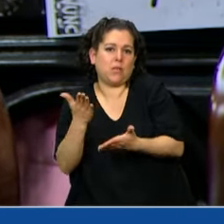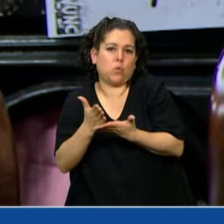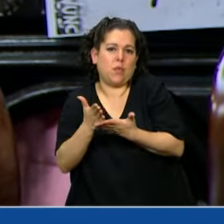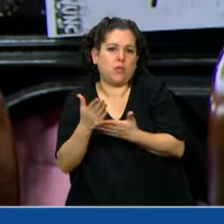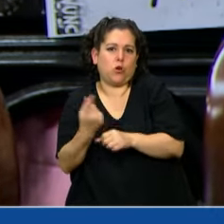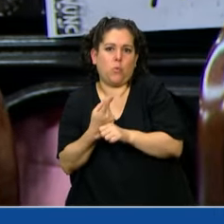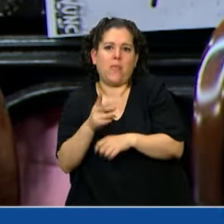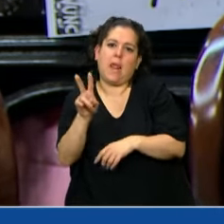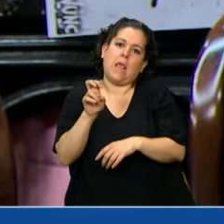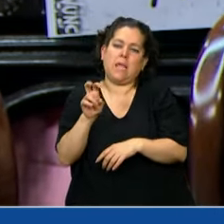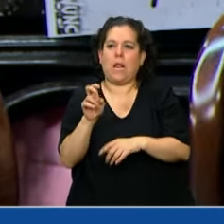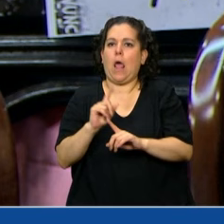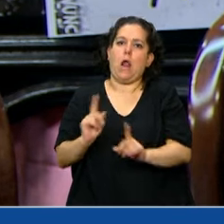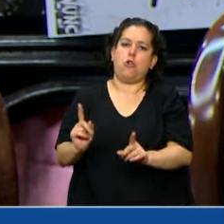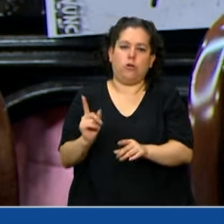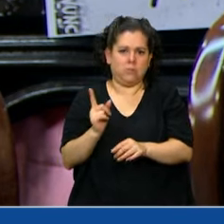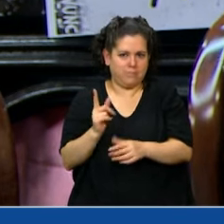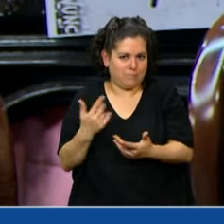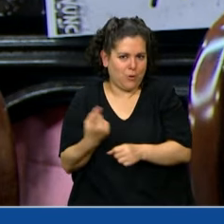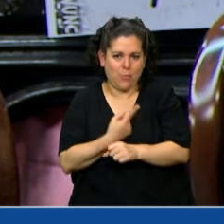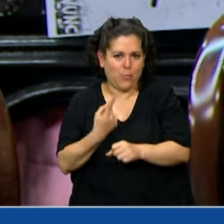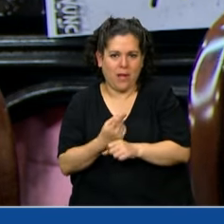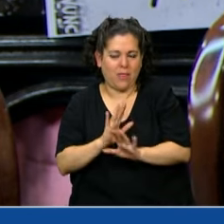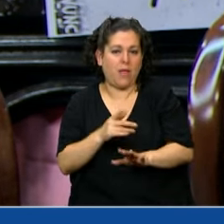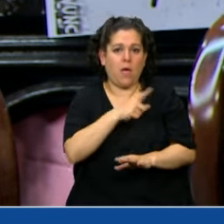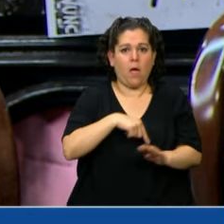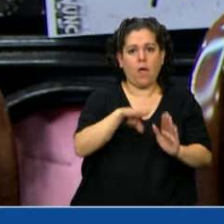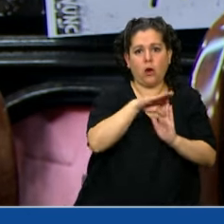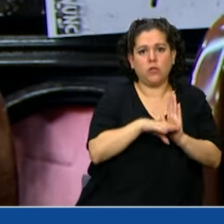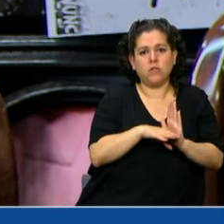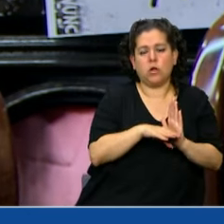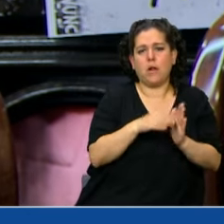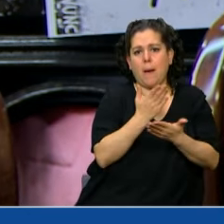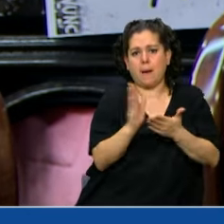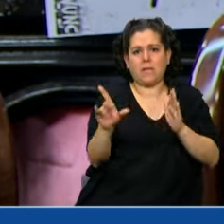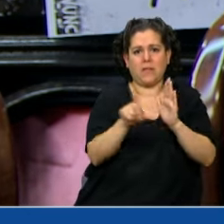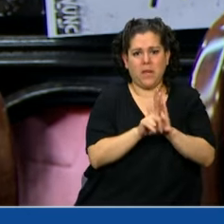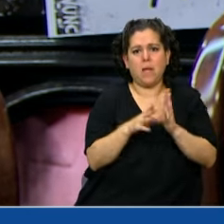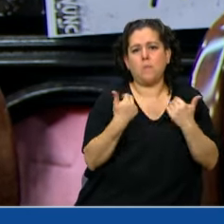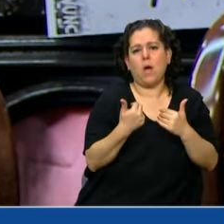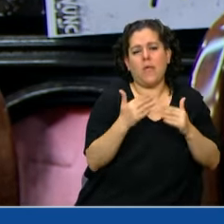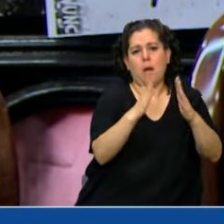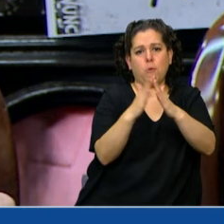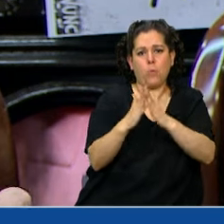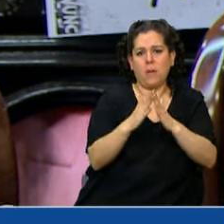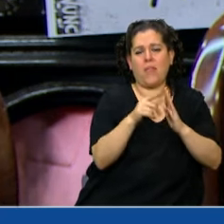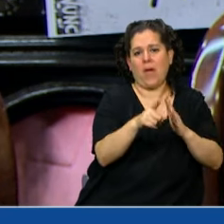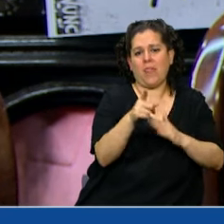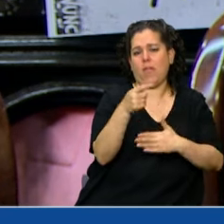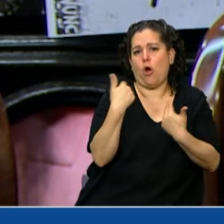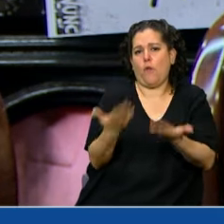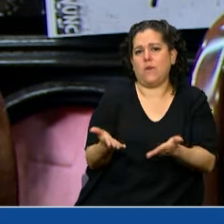alquilar y en cambio los propietarios como lo venimos viendo pueden imponer condiciones por fuera de la ley y pueden retirar sus propiedades de el